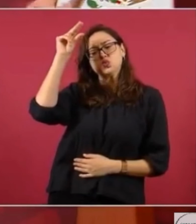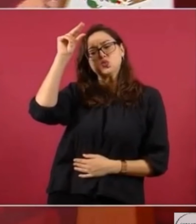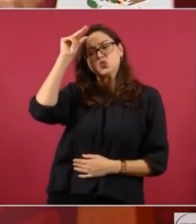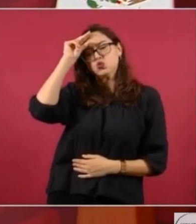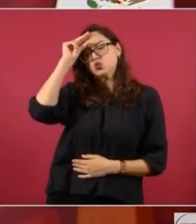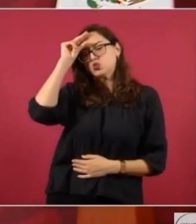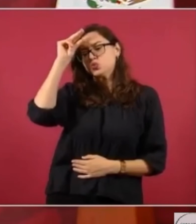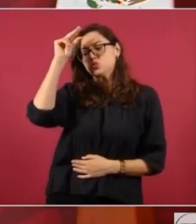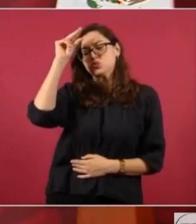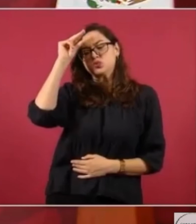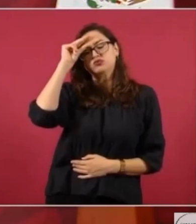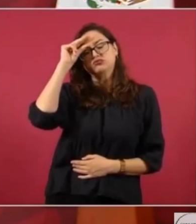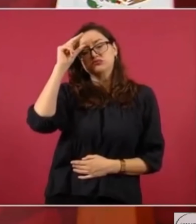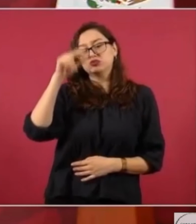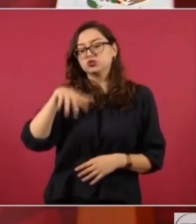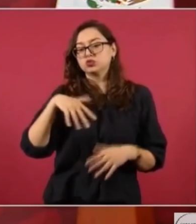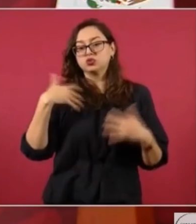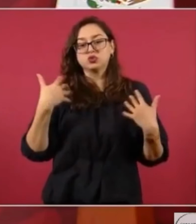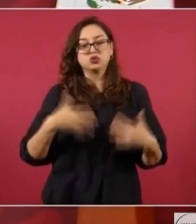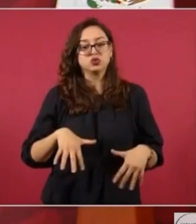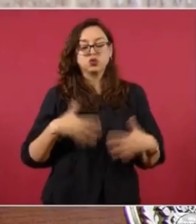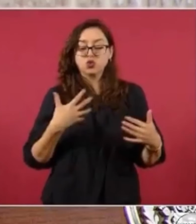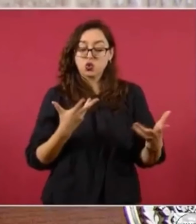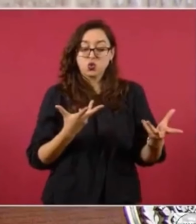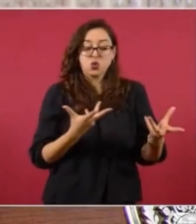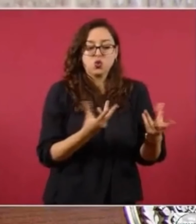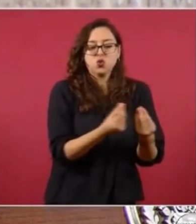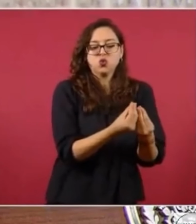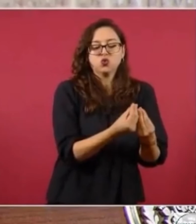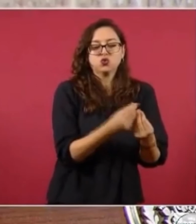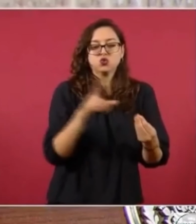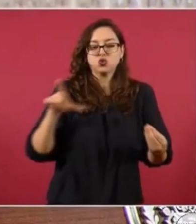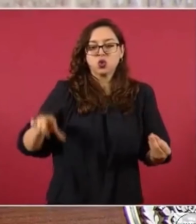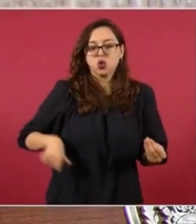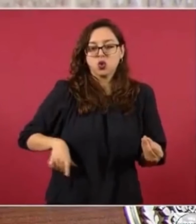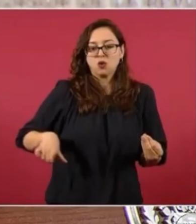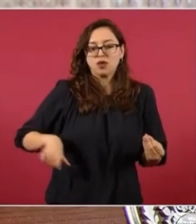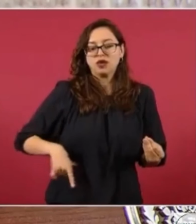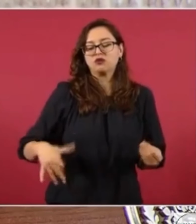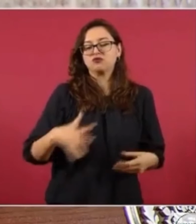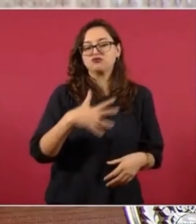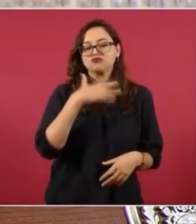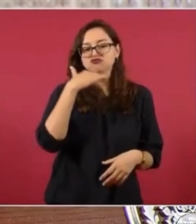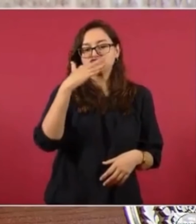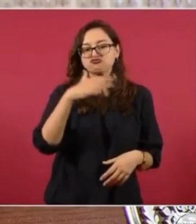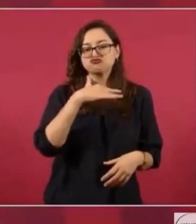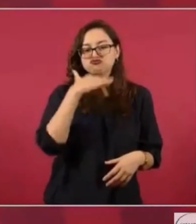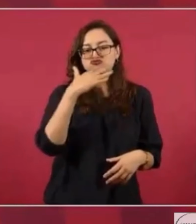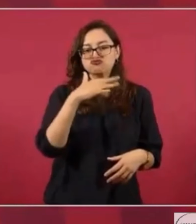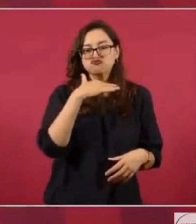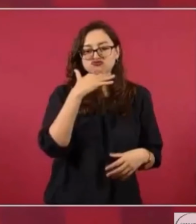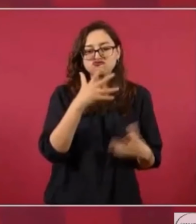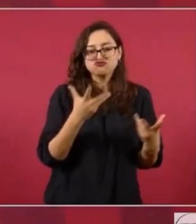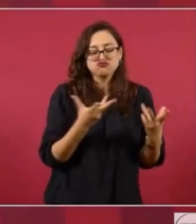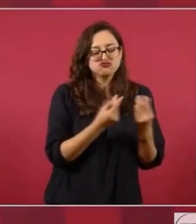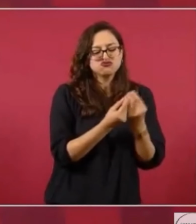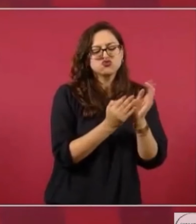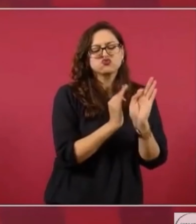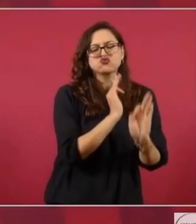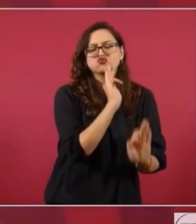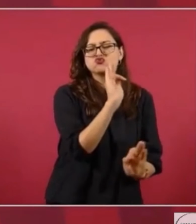de un gobierno autoritario y corrupto, pues es bien atendido,